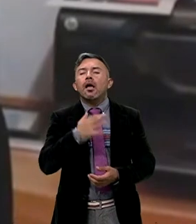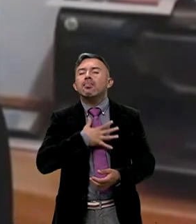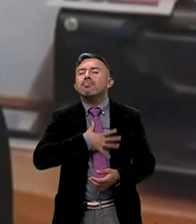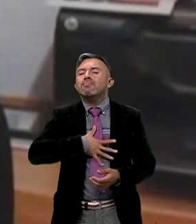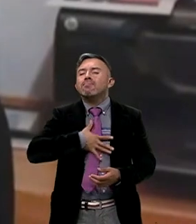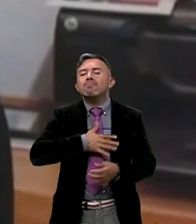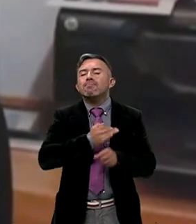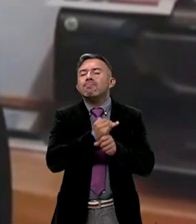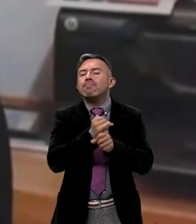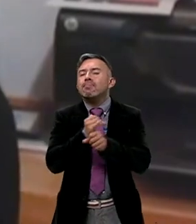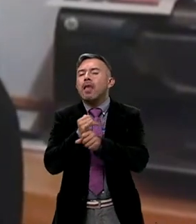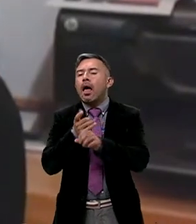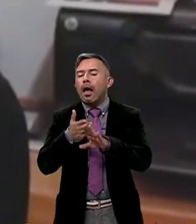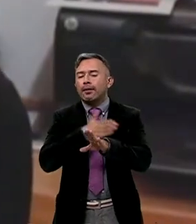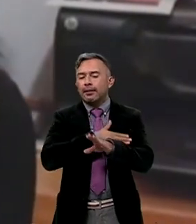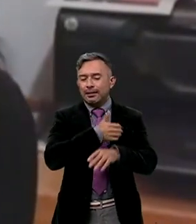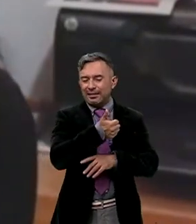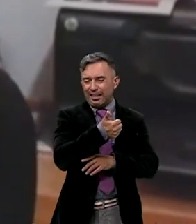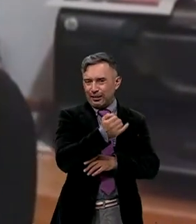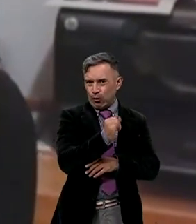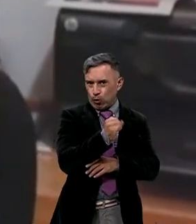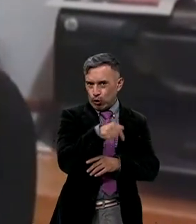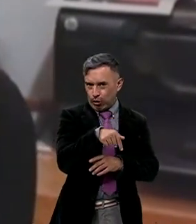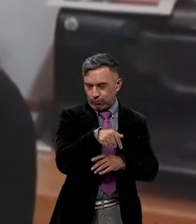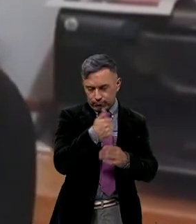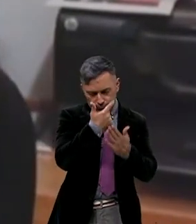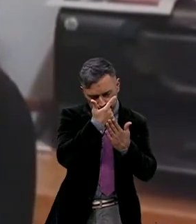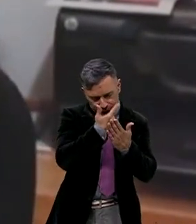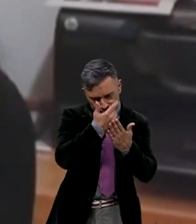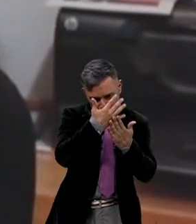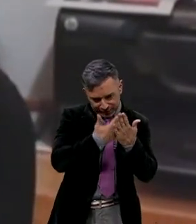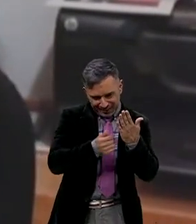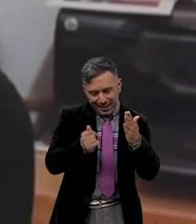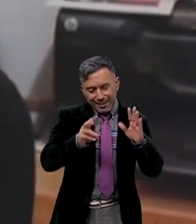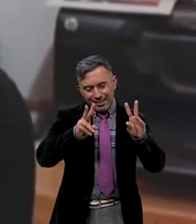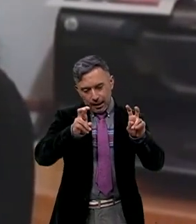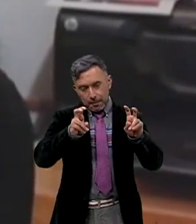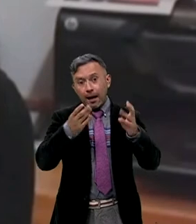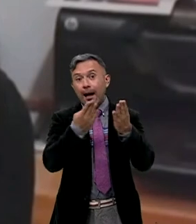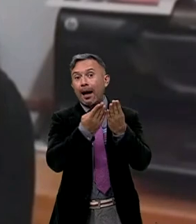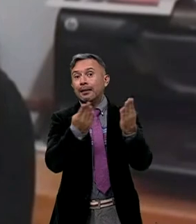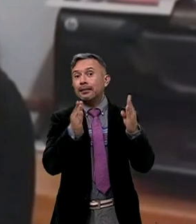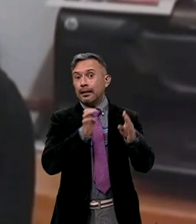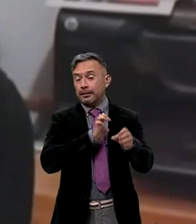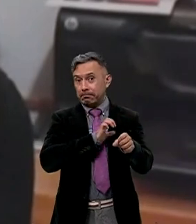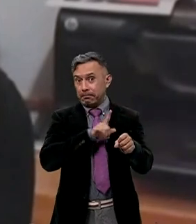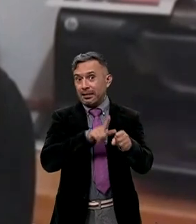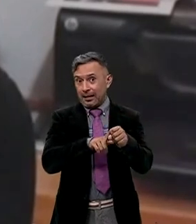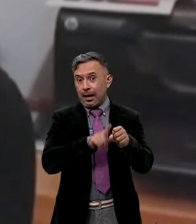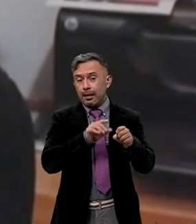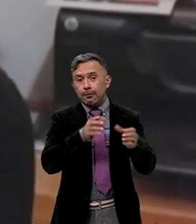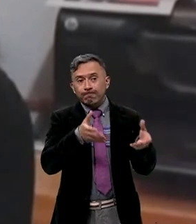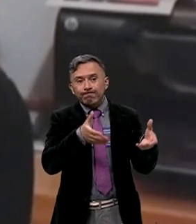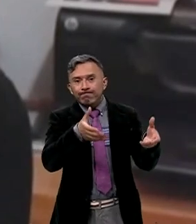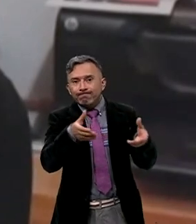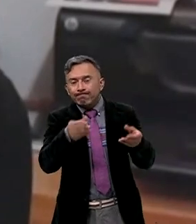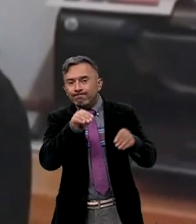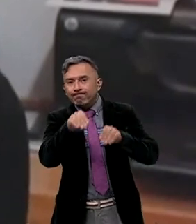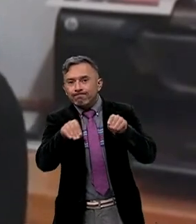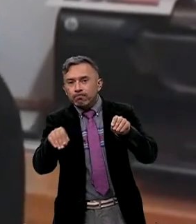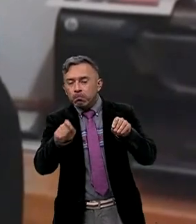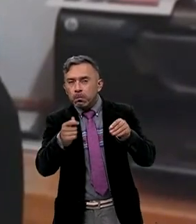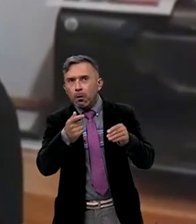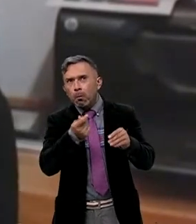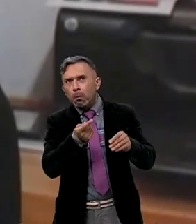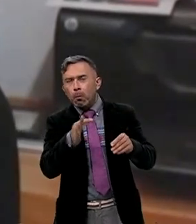los datos que se dieran el 6 de julio de este año en relación con las casillas especiales pues podemos recordar que fueron